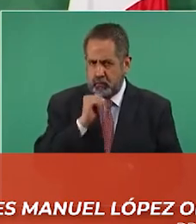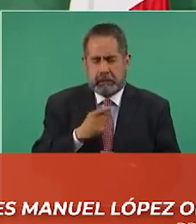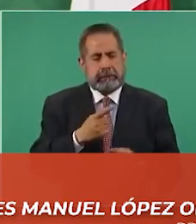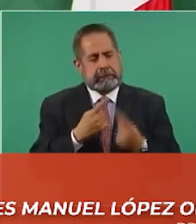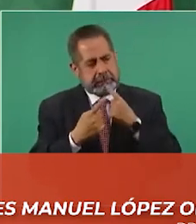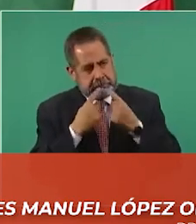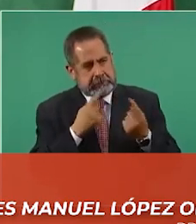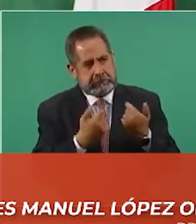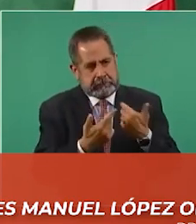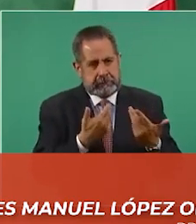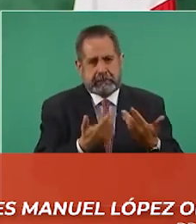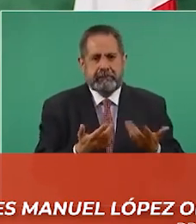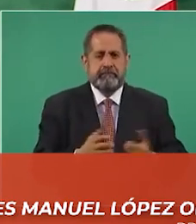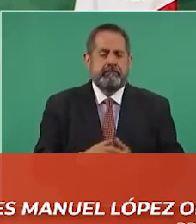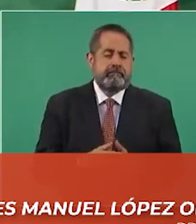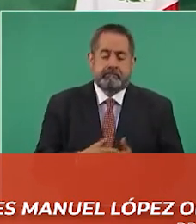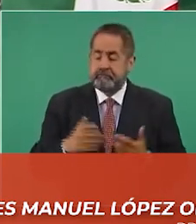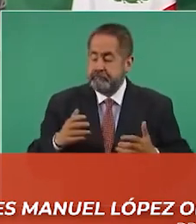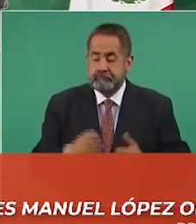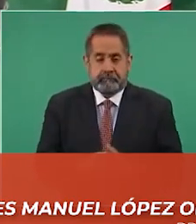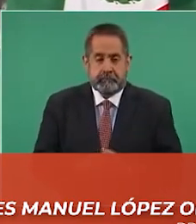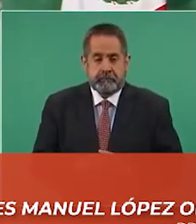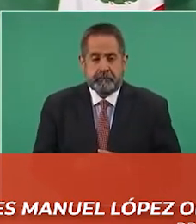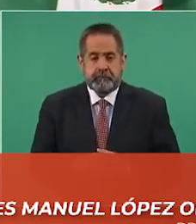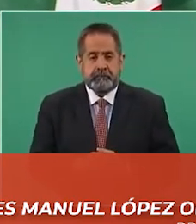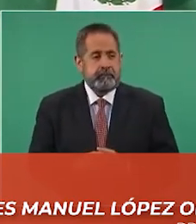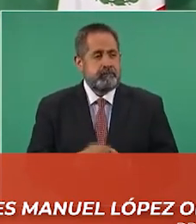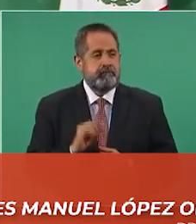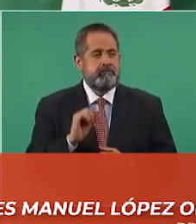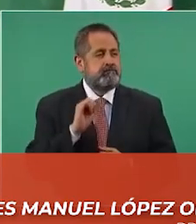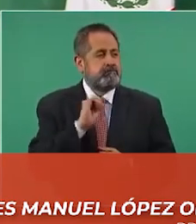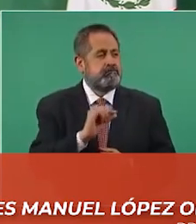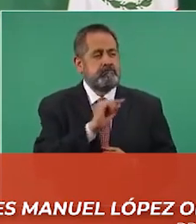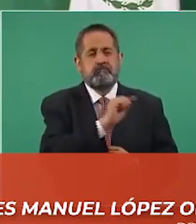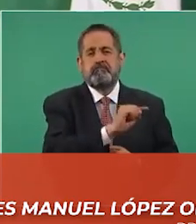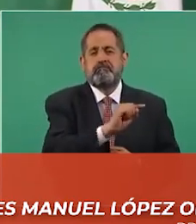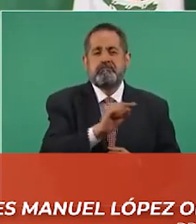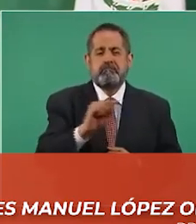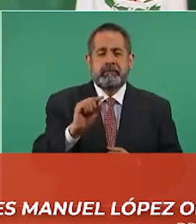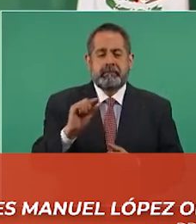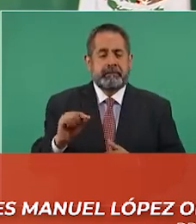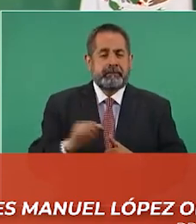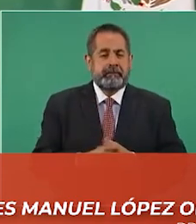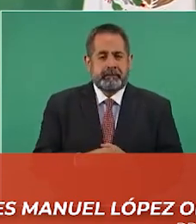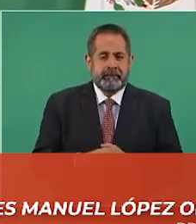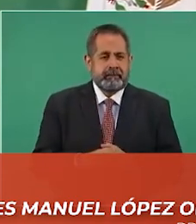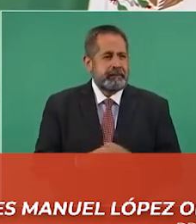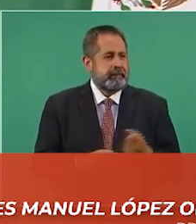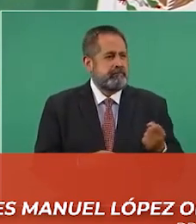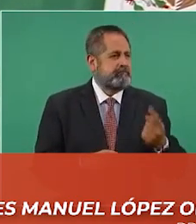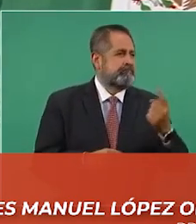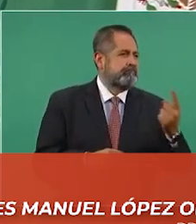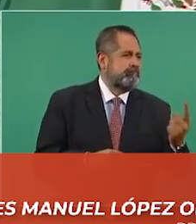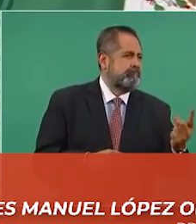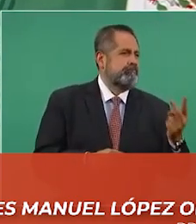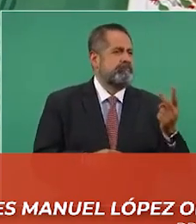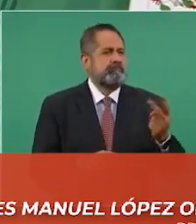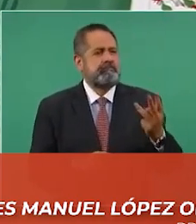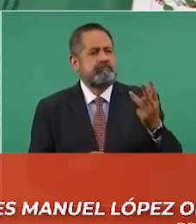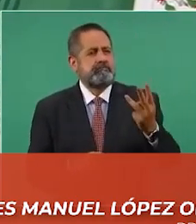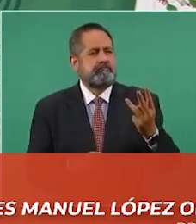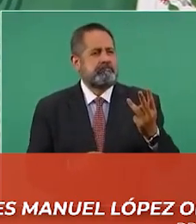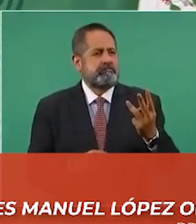pero no hay, o son muy pocos, se cuentan con los dedos de la mano, de una